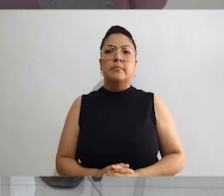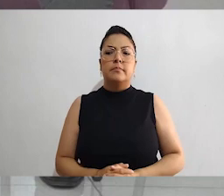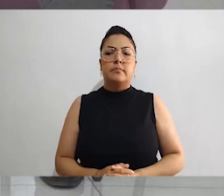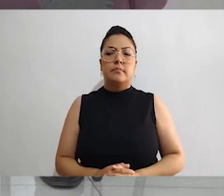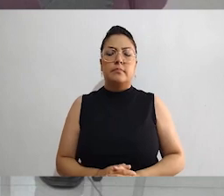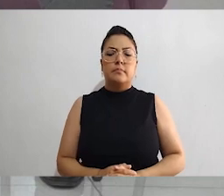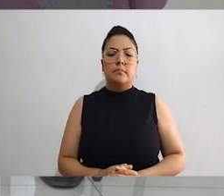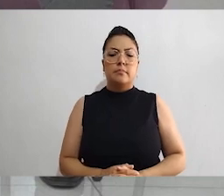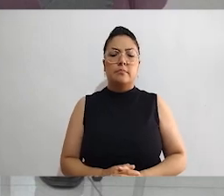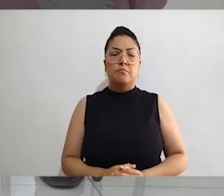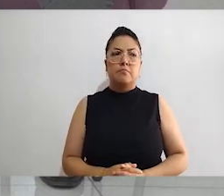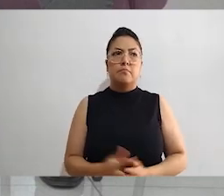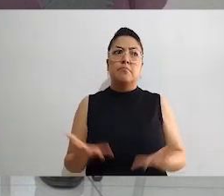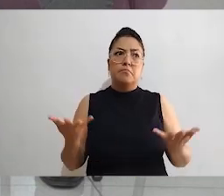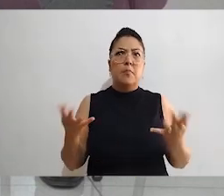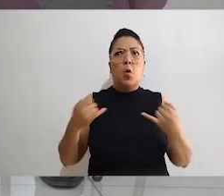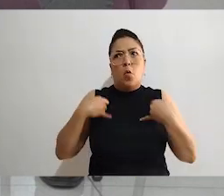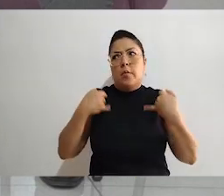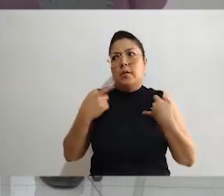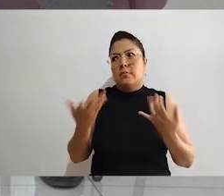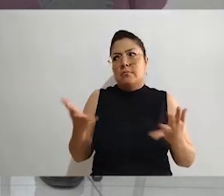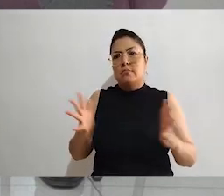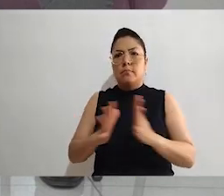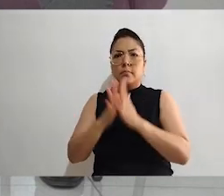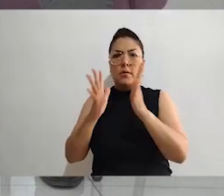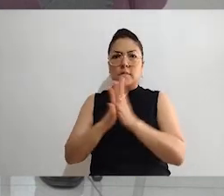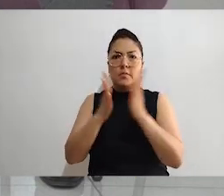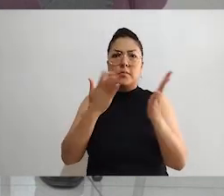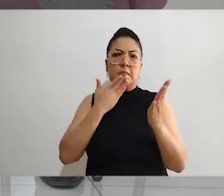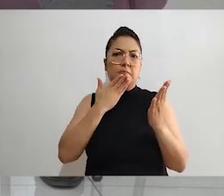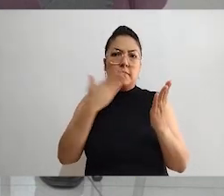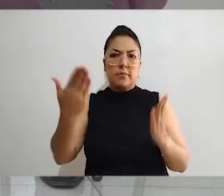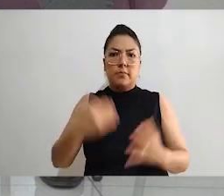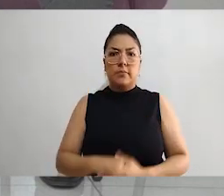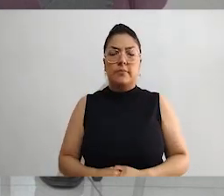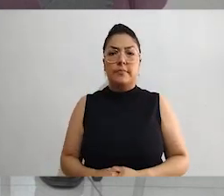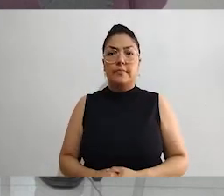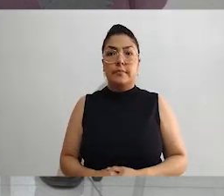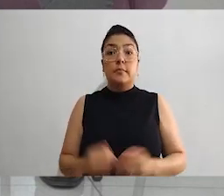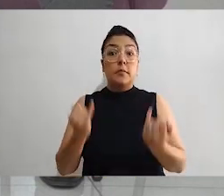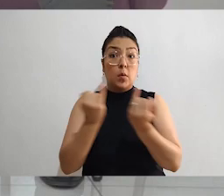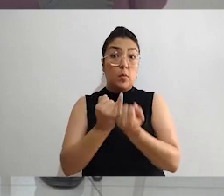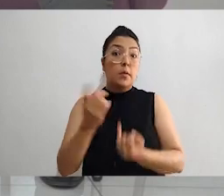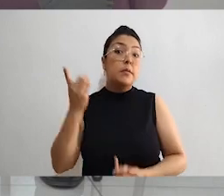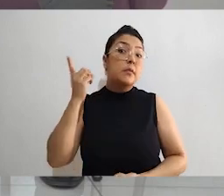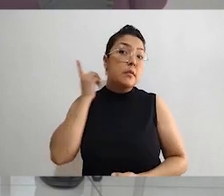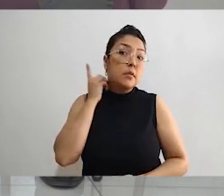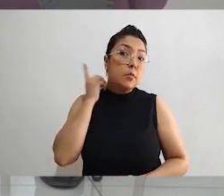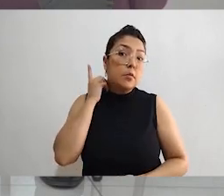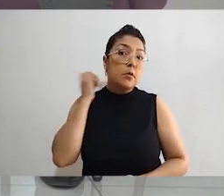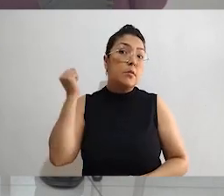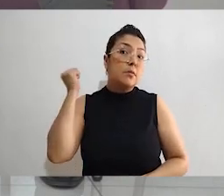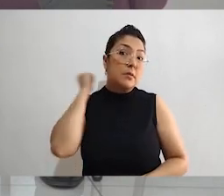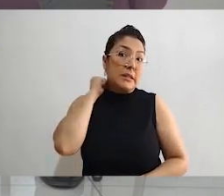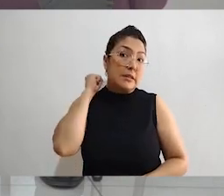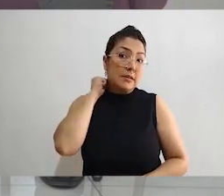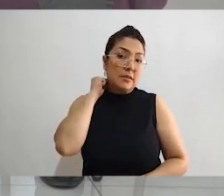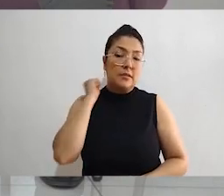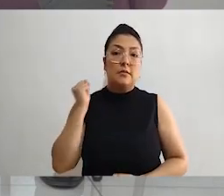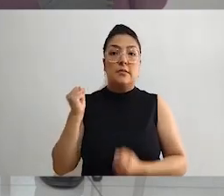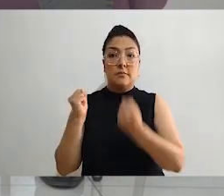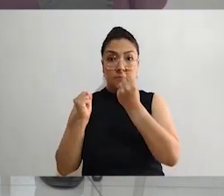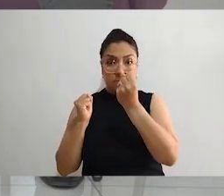cómo los jóvenes participan. Y no tengo el dato ahorita preciso, pero en la Cámara de Diputados, en la de Senadores y en